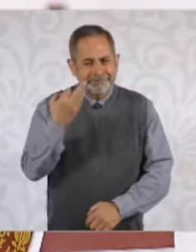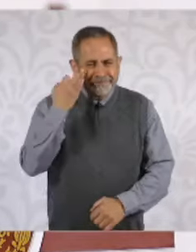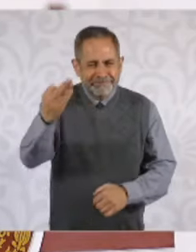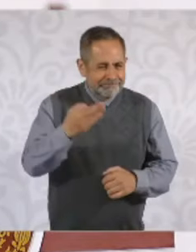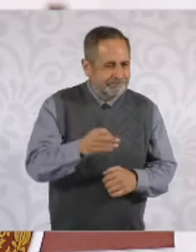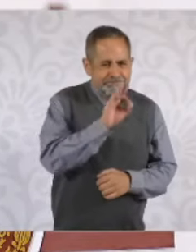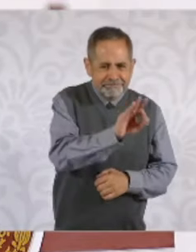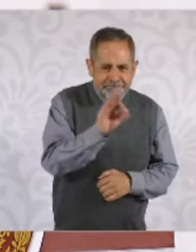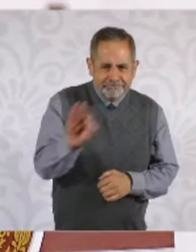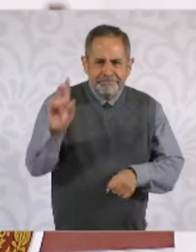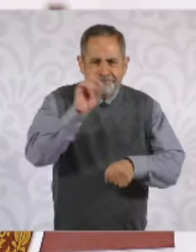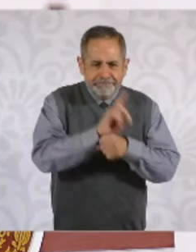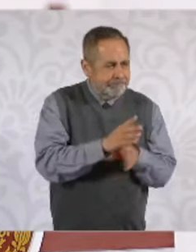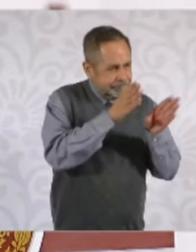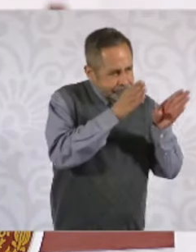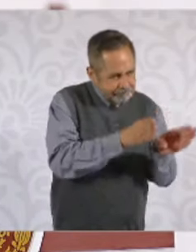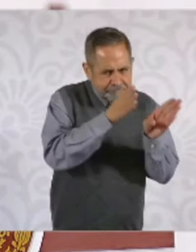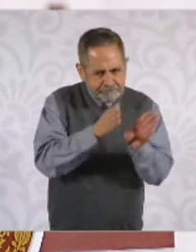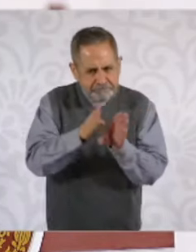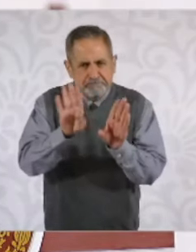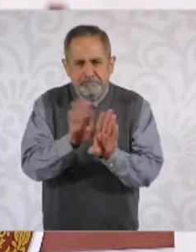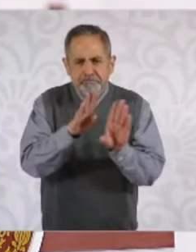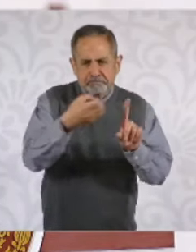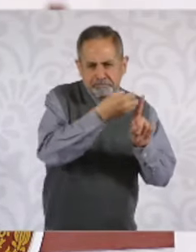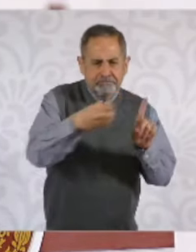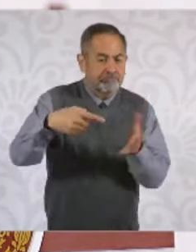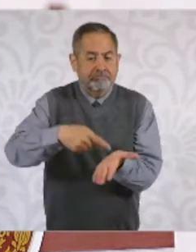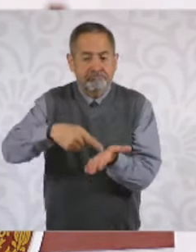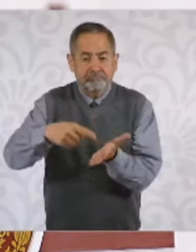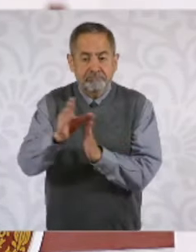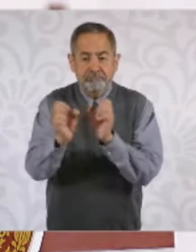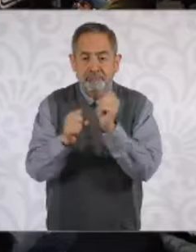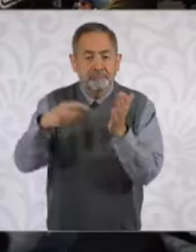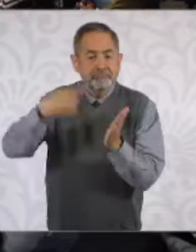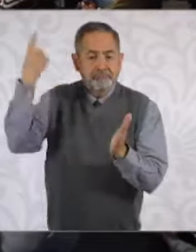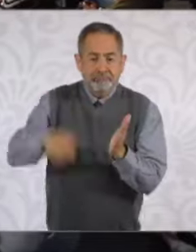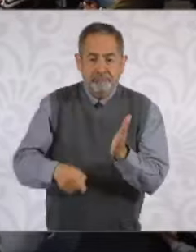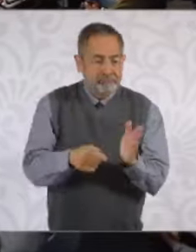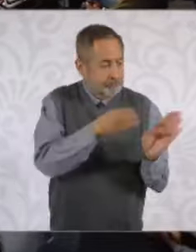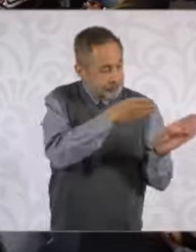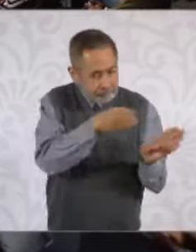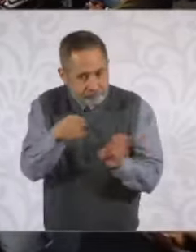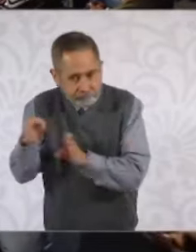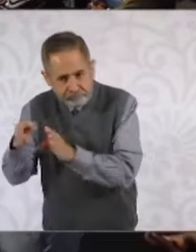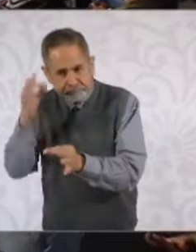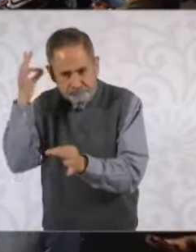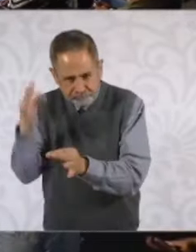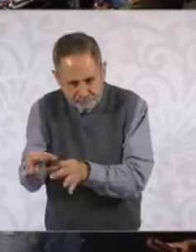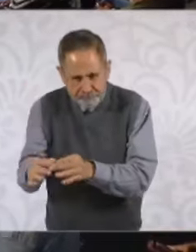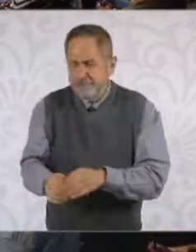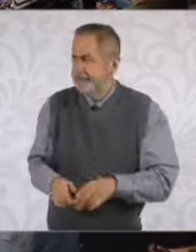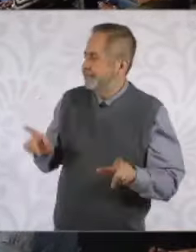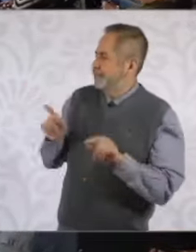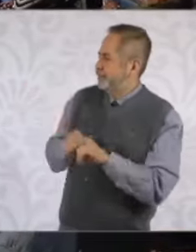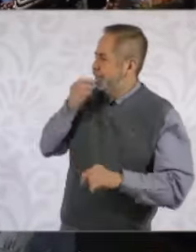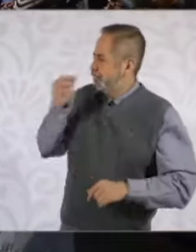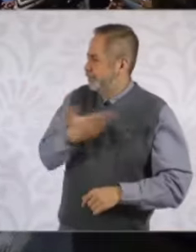acuerdo a la Constitución, de acuerdo a la ley. Eso sería, señora presidenta.